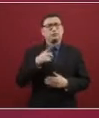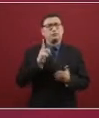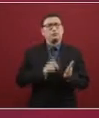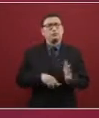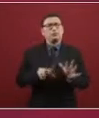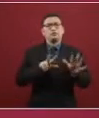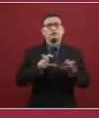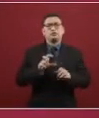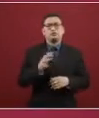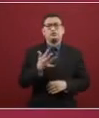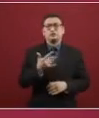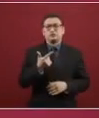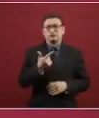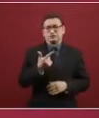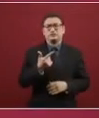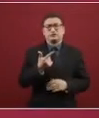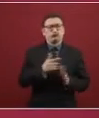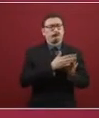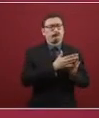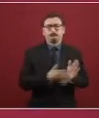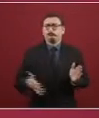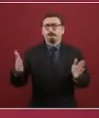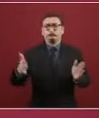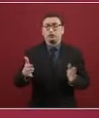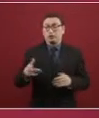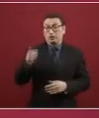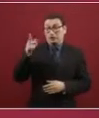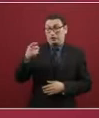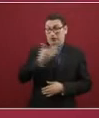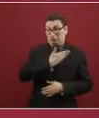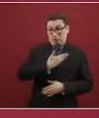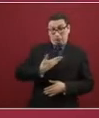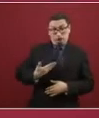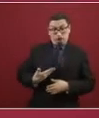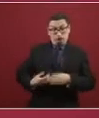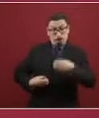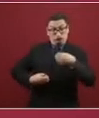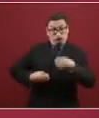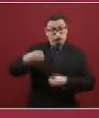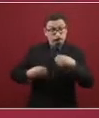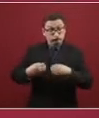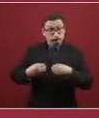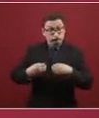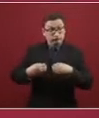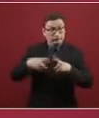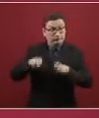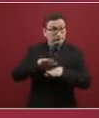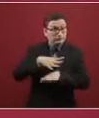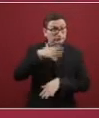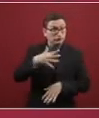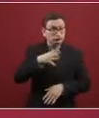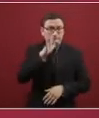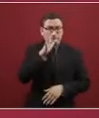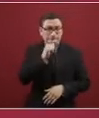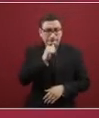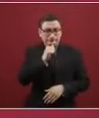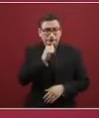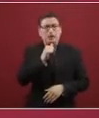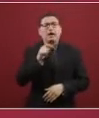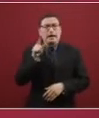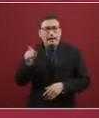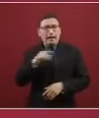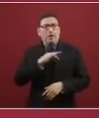1857 no se podía juzgar al presidente de la república por corrupción sólo por tradición a la